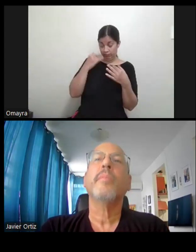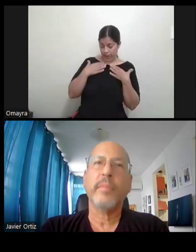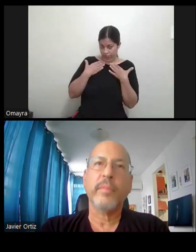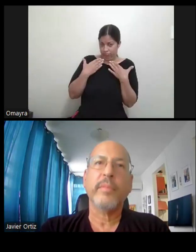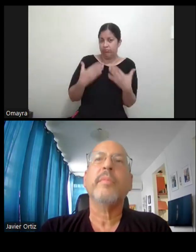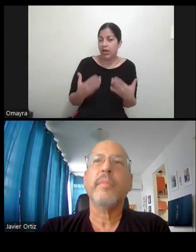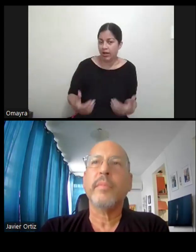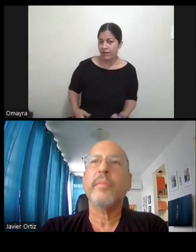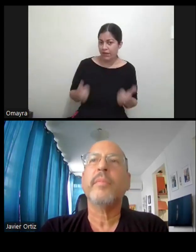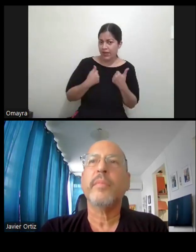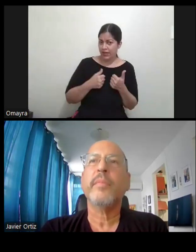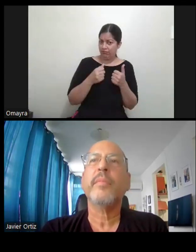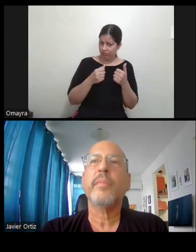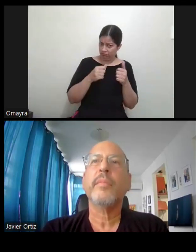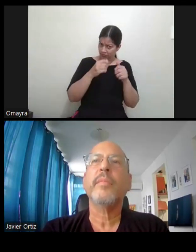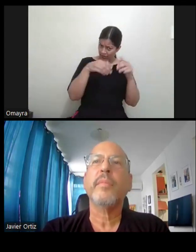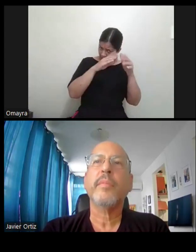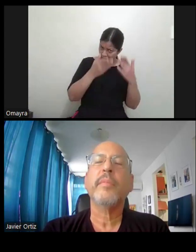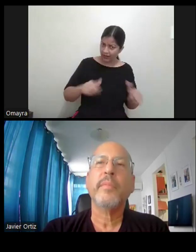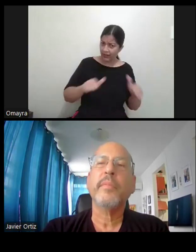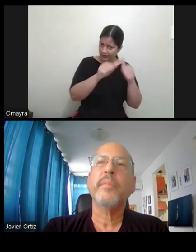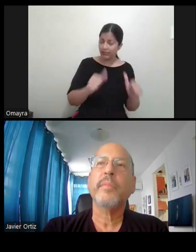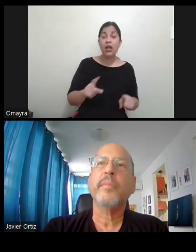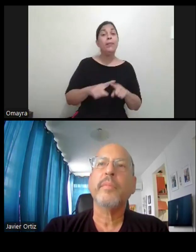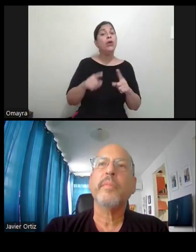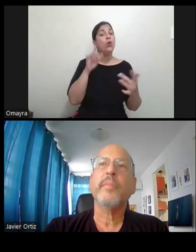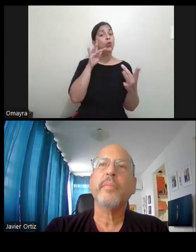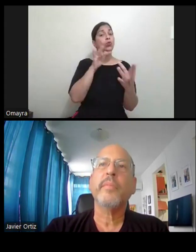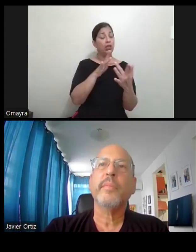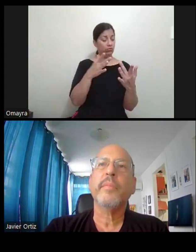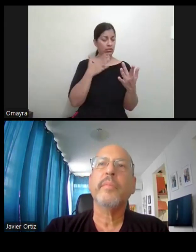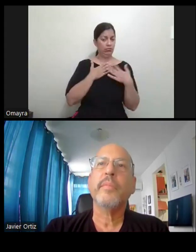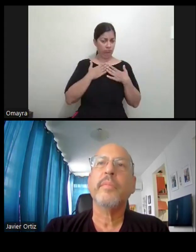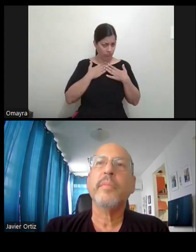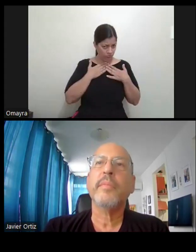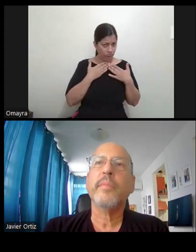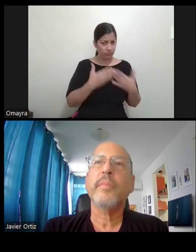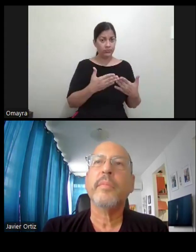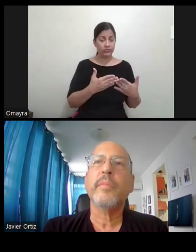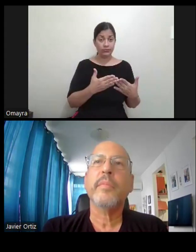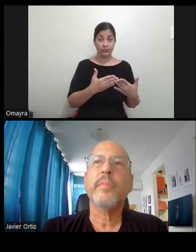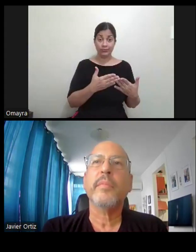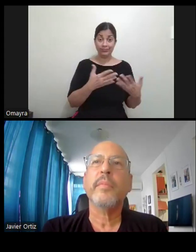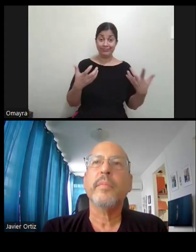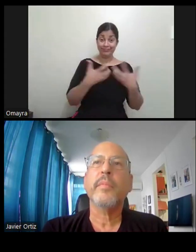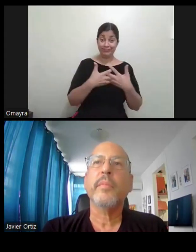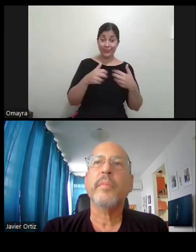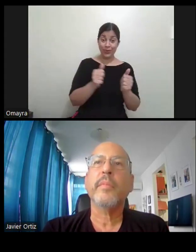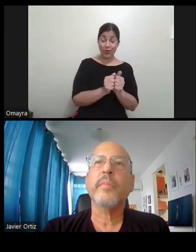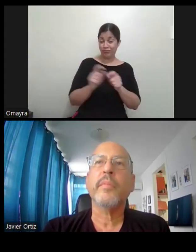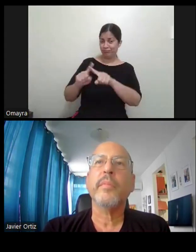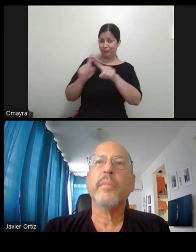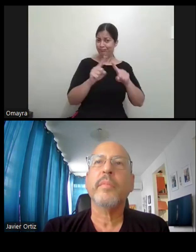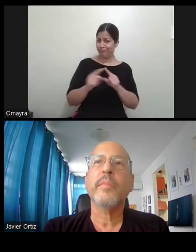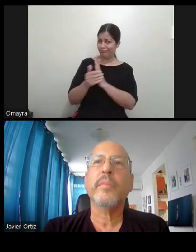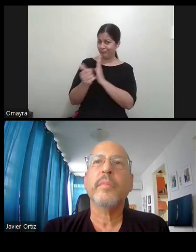no. Pero el que estar en contacto con tu arte y ponerla a disposición y combinarla con otras destrezas, yo pienso que eso está en